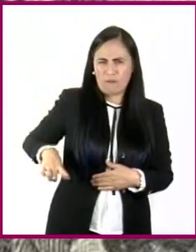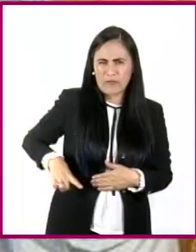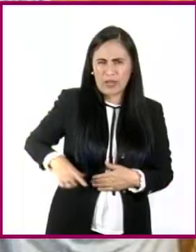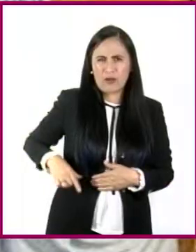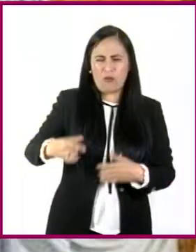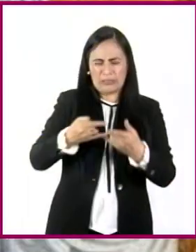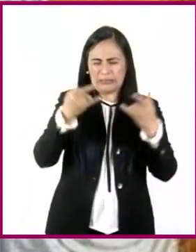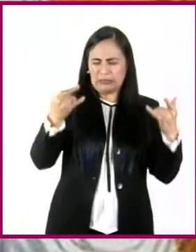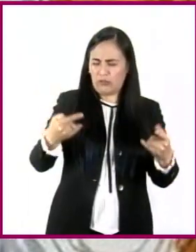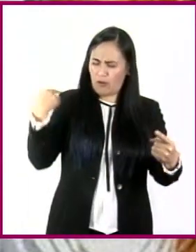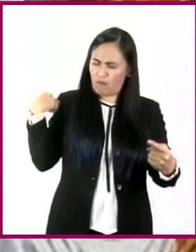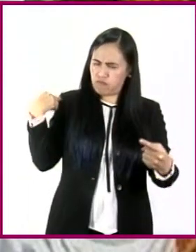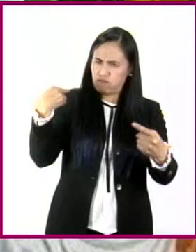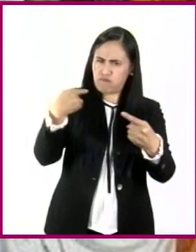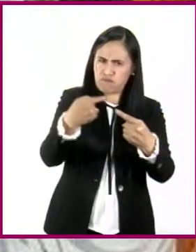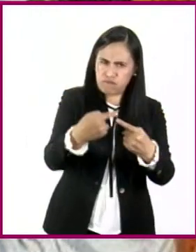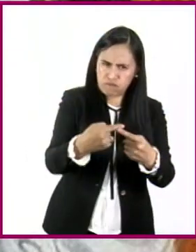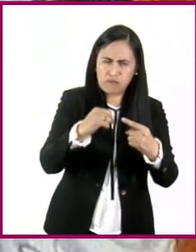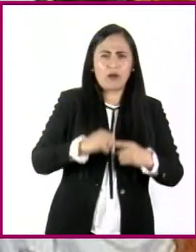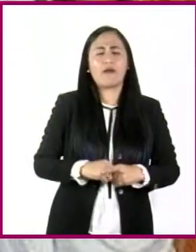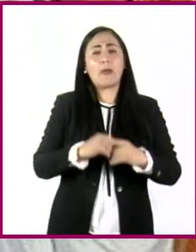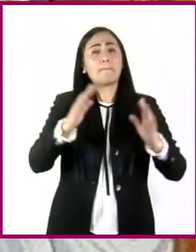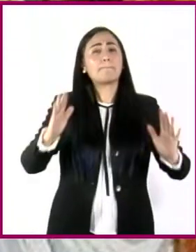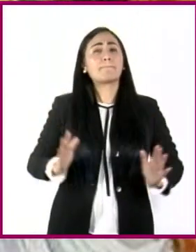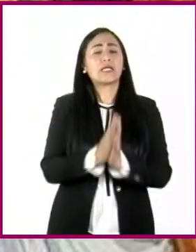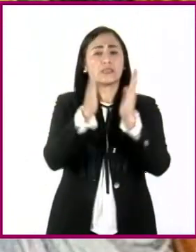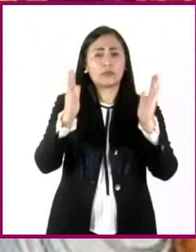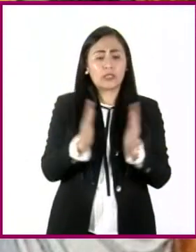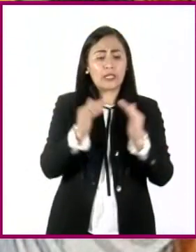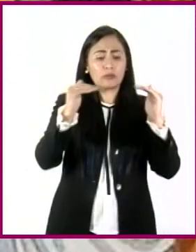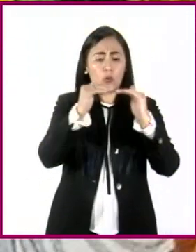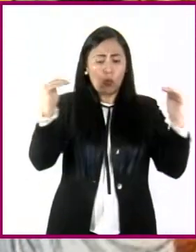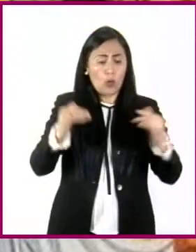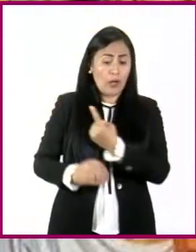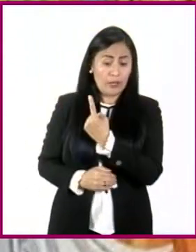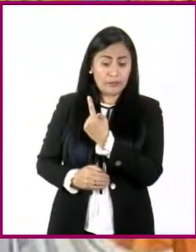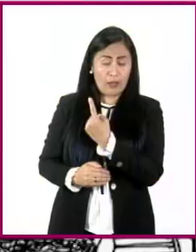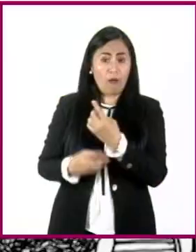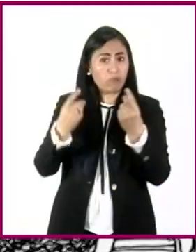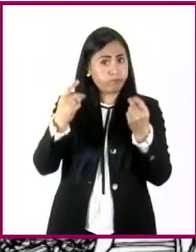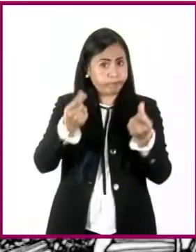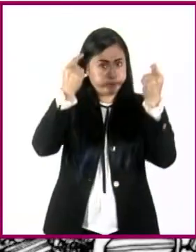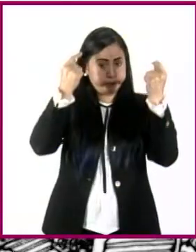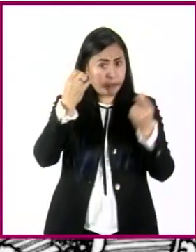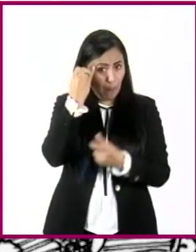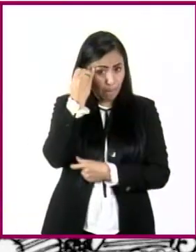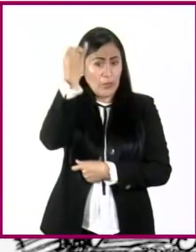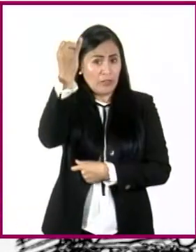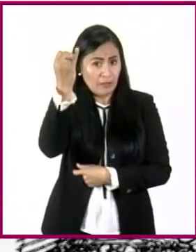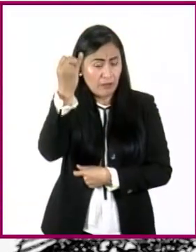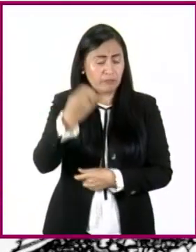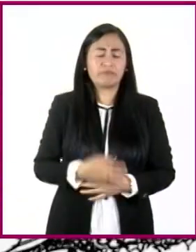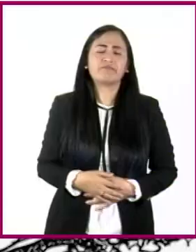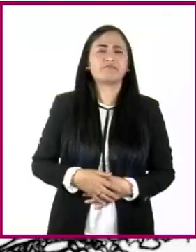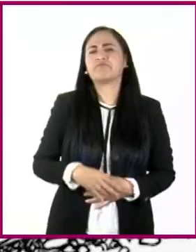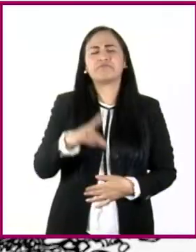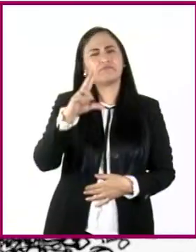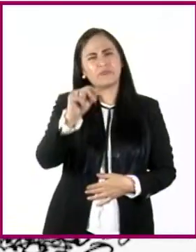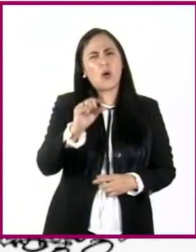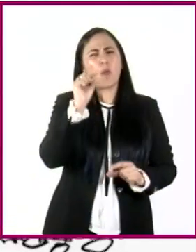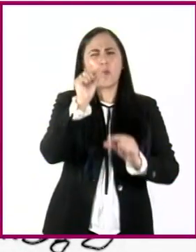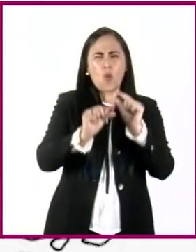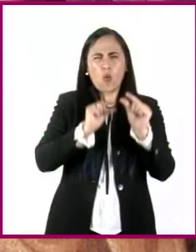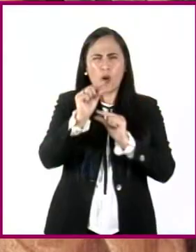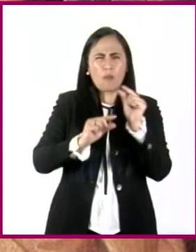historia, la democracia participativa no surgió de la noche a la mañana, sino que se fue moldeando a través